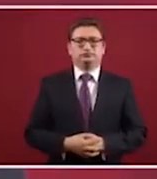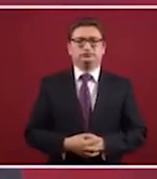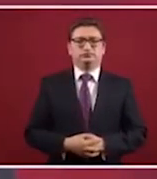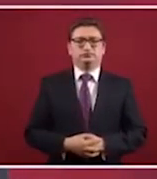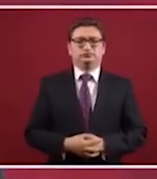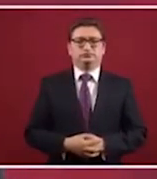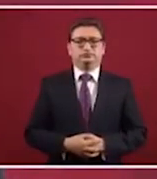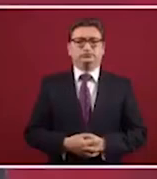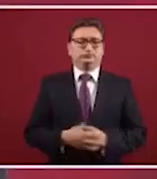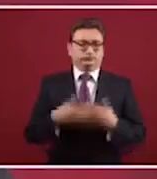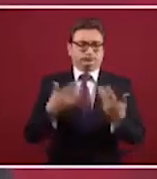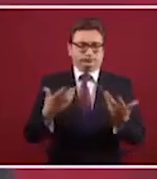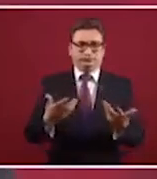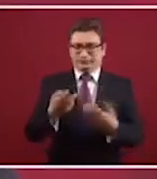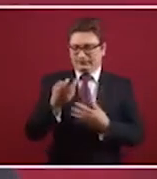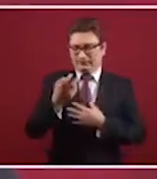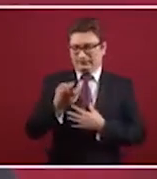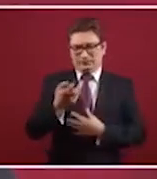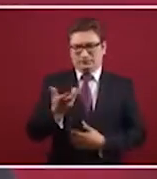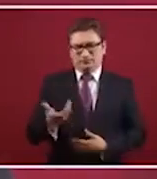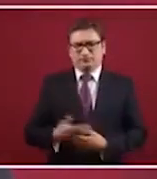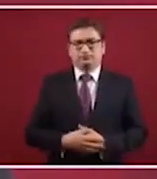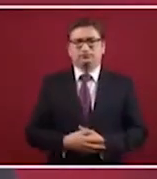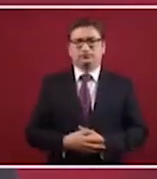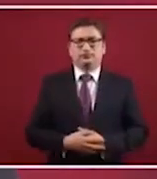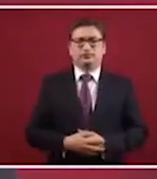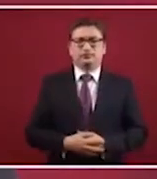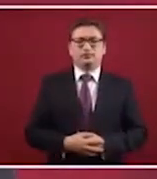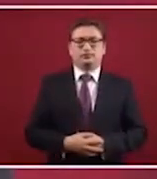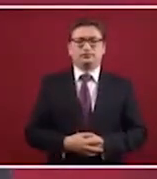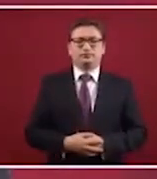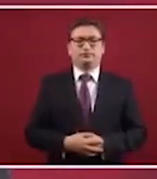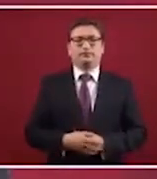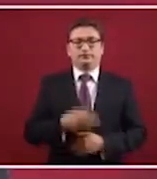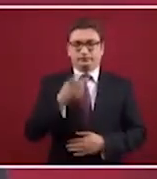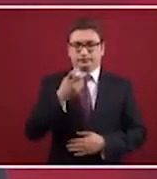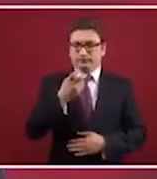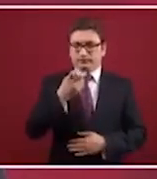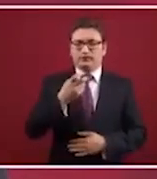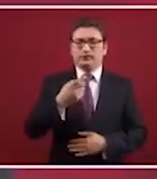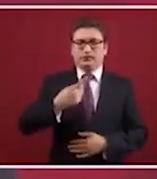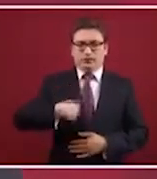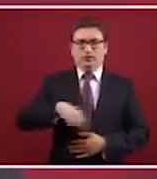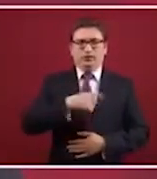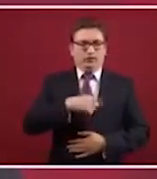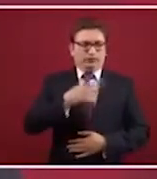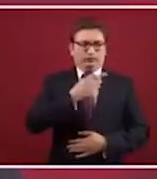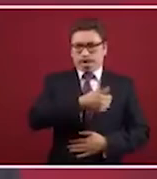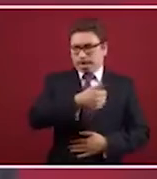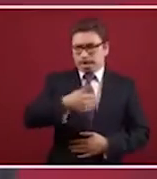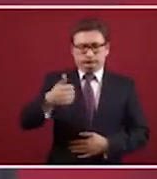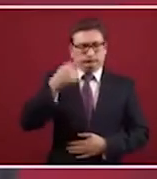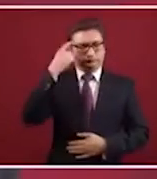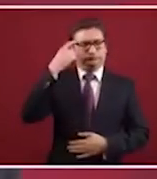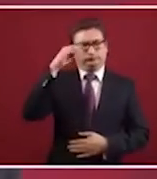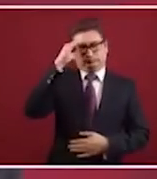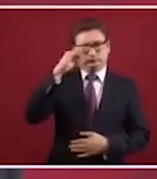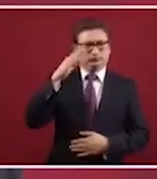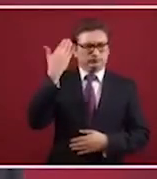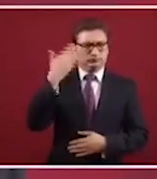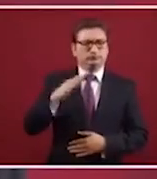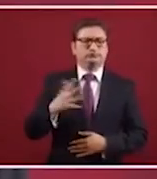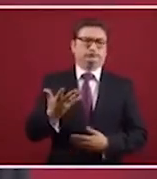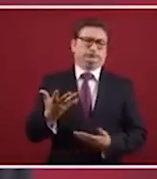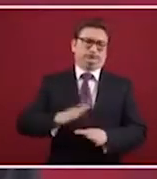entonces eso es lo que debemos de replantearnos ya basta